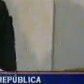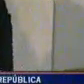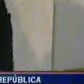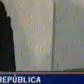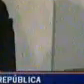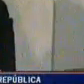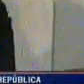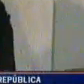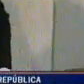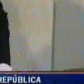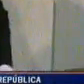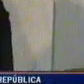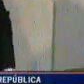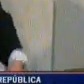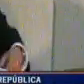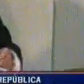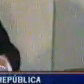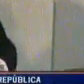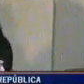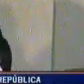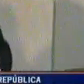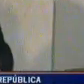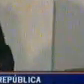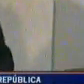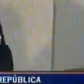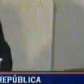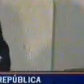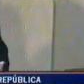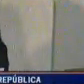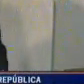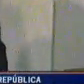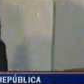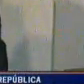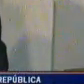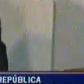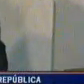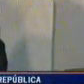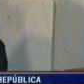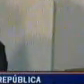señores de Brookfield, que son grandes contratistas de obra pública, no se